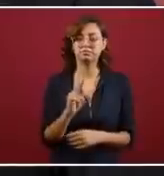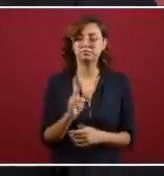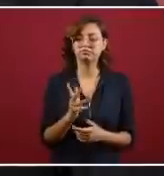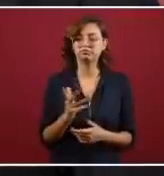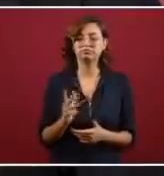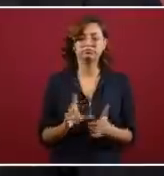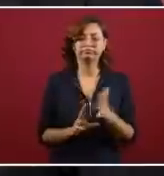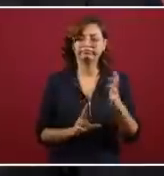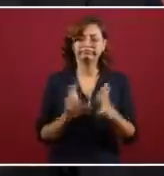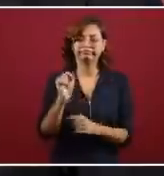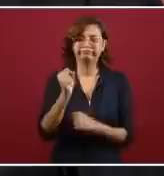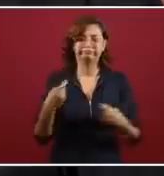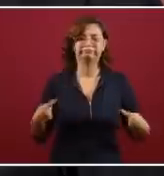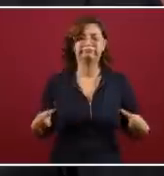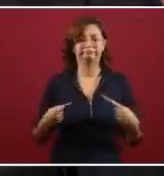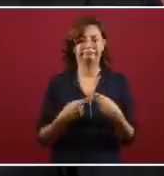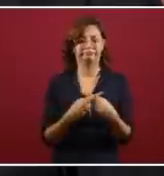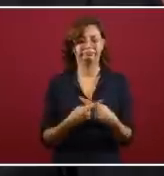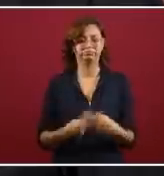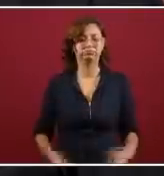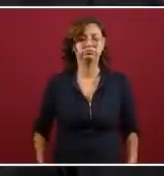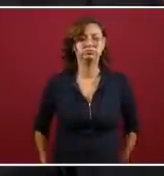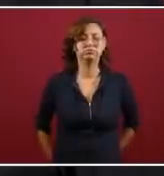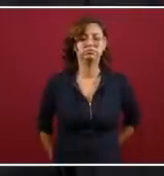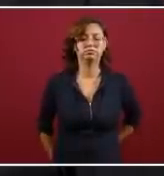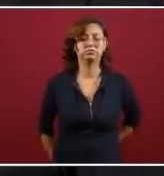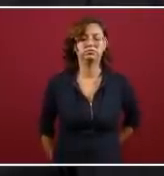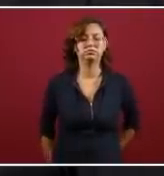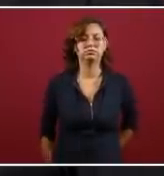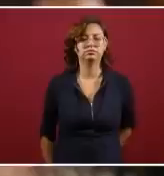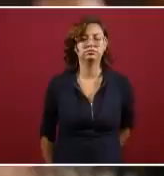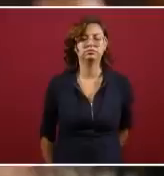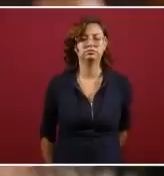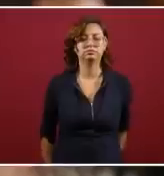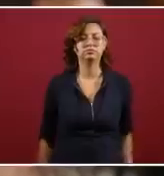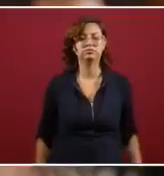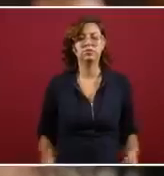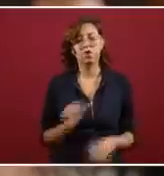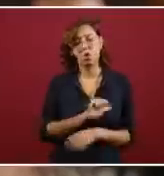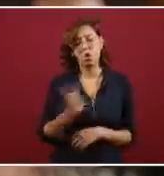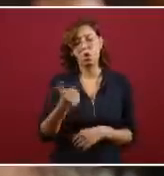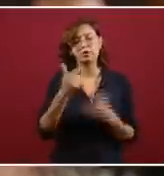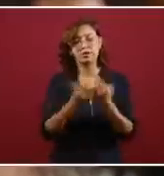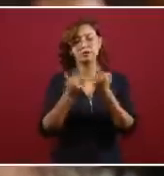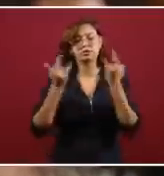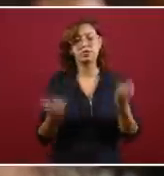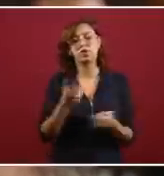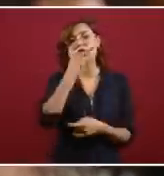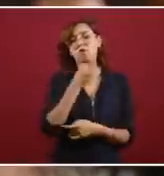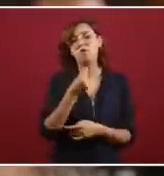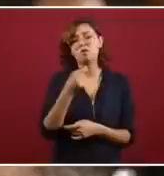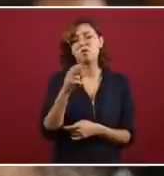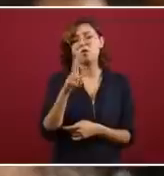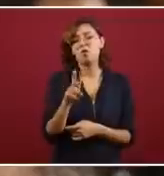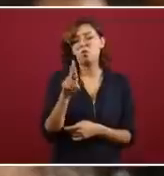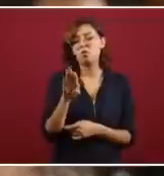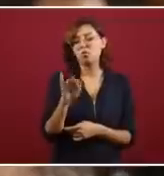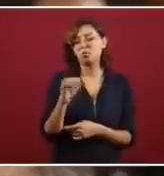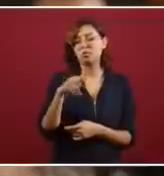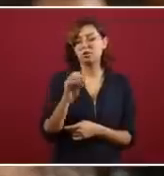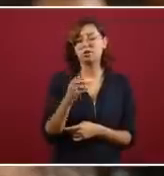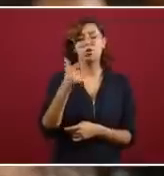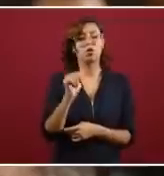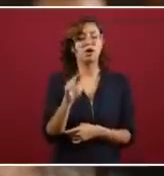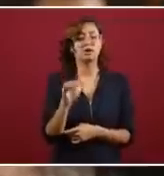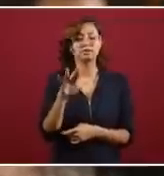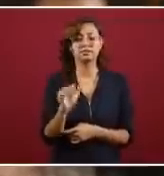inconstitucionalmente. El segundo caso, presidente, es de Urbino Cirino García Jarquín, quien